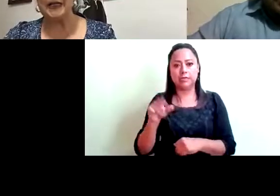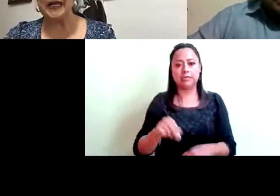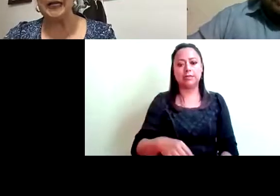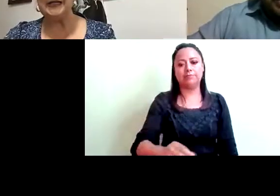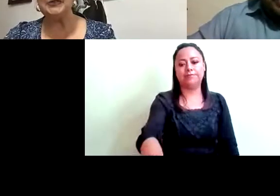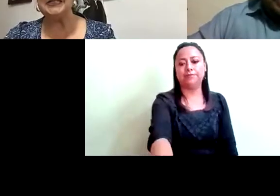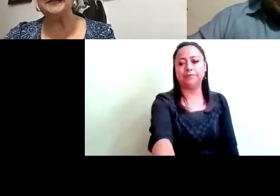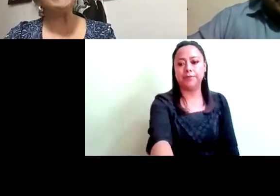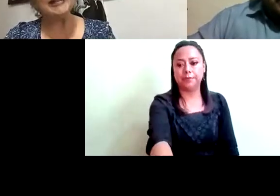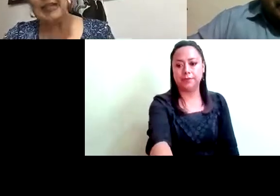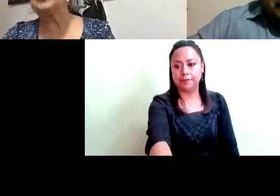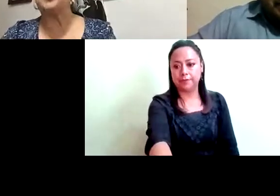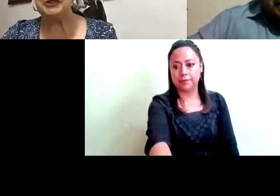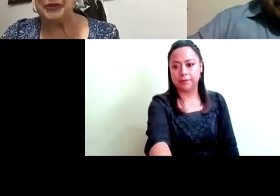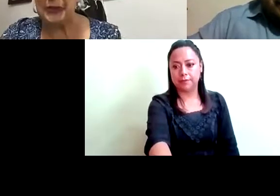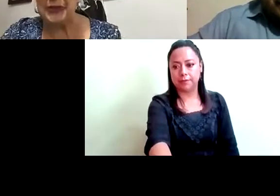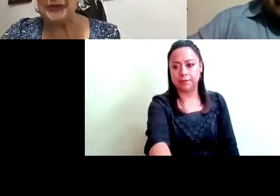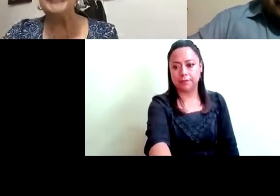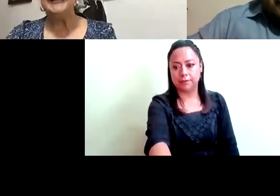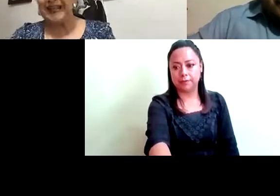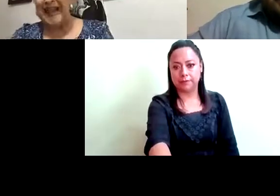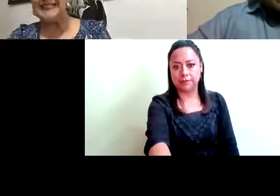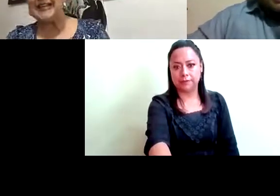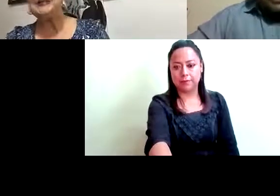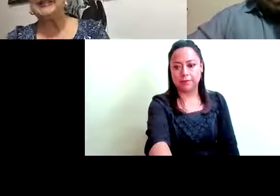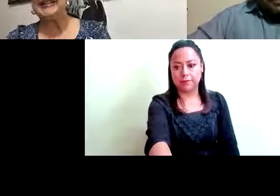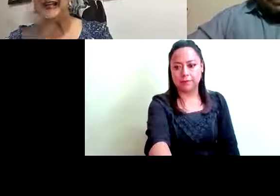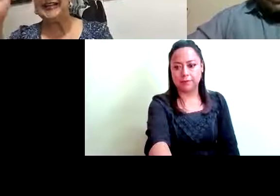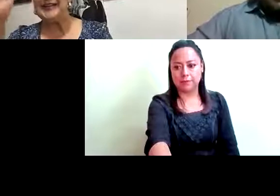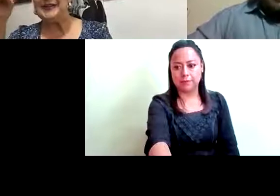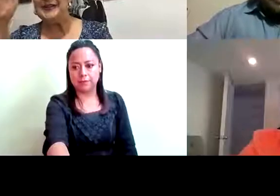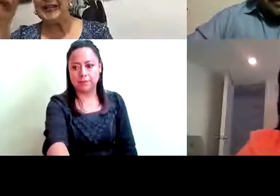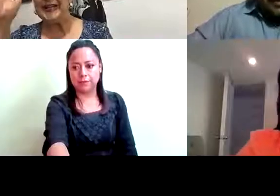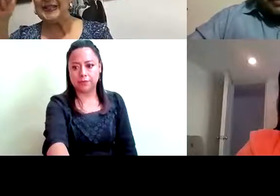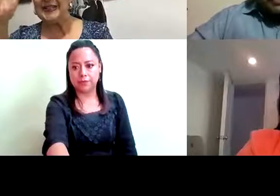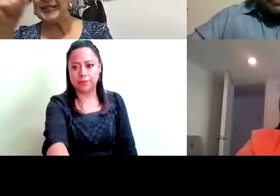tenga bonita tarde. Muchísimas gracias, provecho a todos. Gracias,